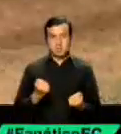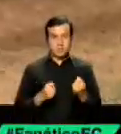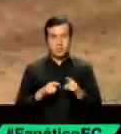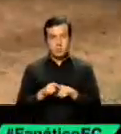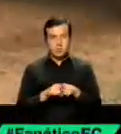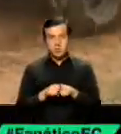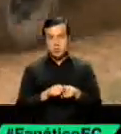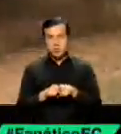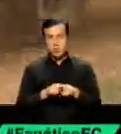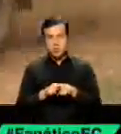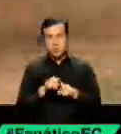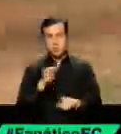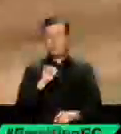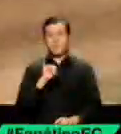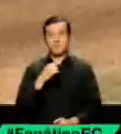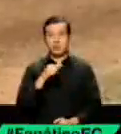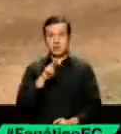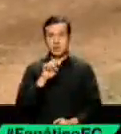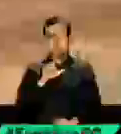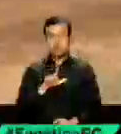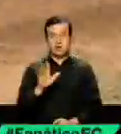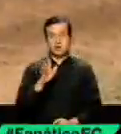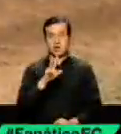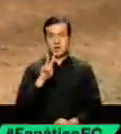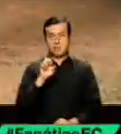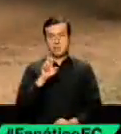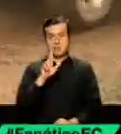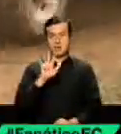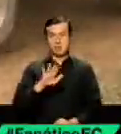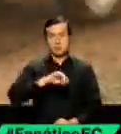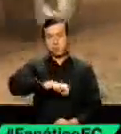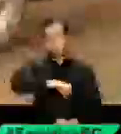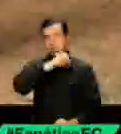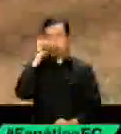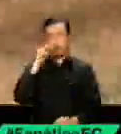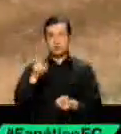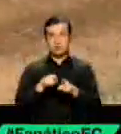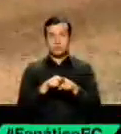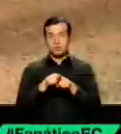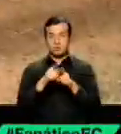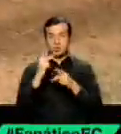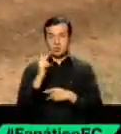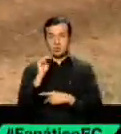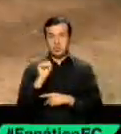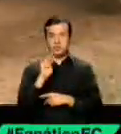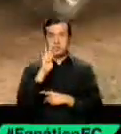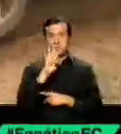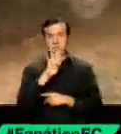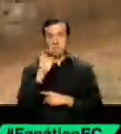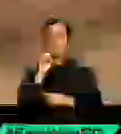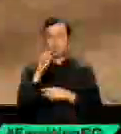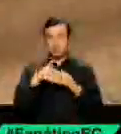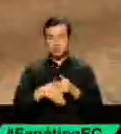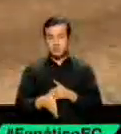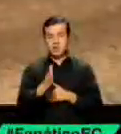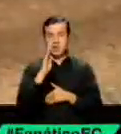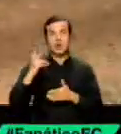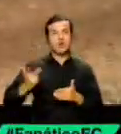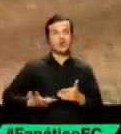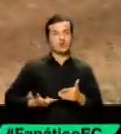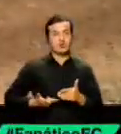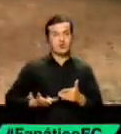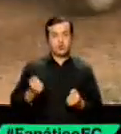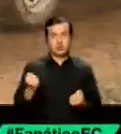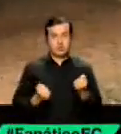4x4 890 Miguel Vera ganó la final del Nacional 4x4 Extremo que se desarrolló en la pista del kilómetro 40 vía Achone en un duelo espectacular con el